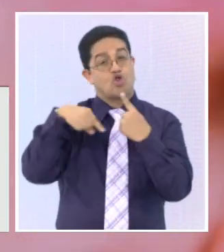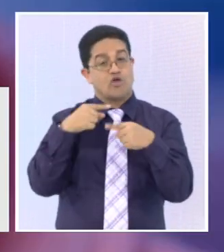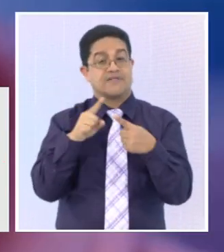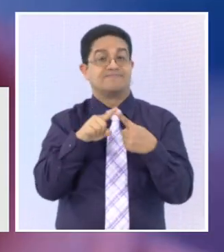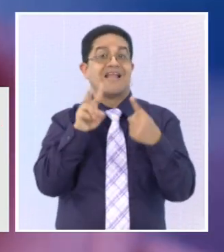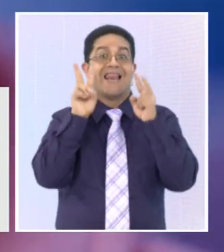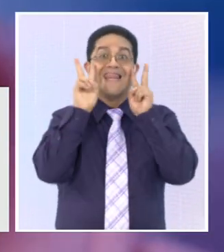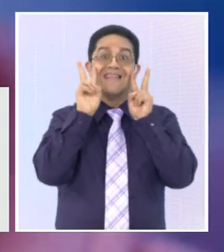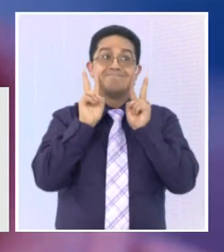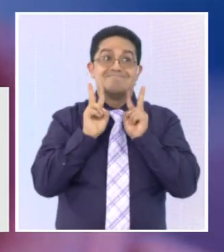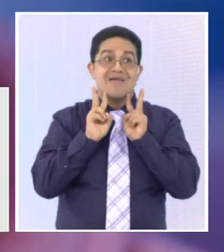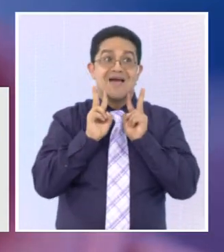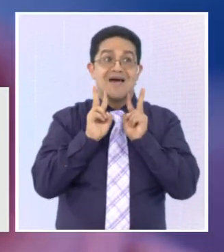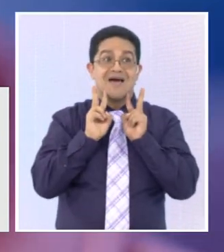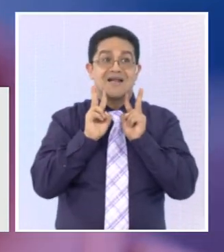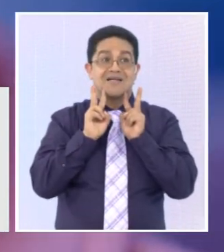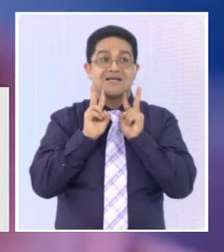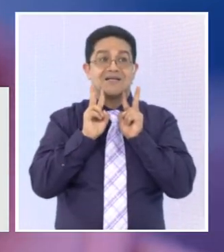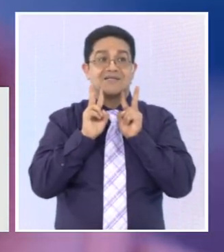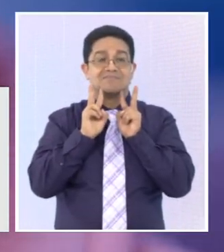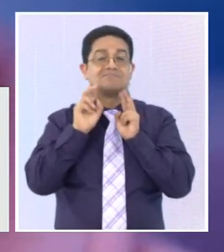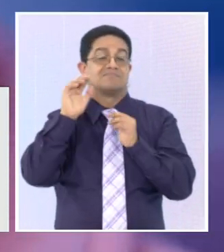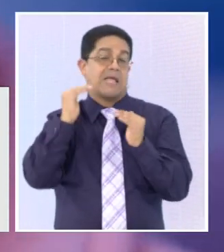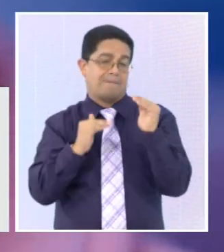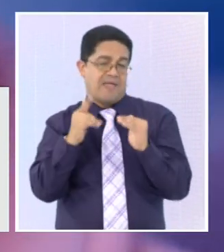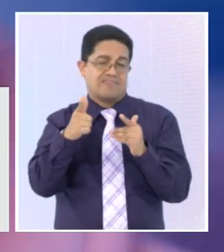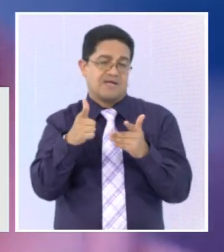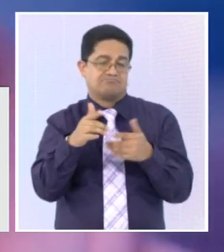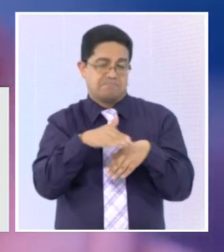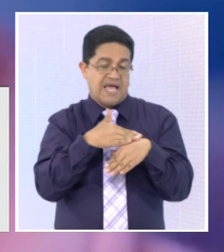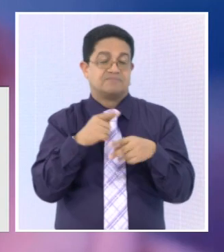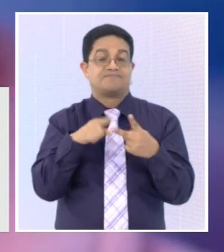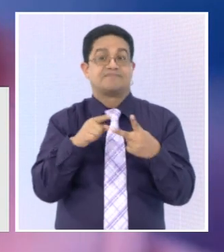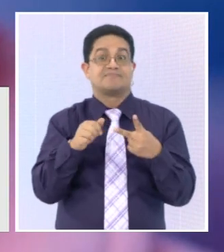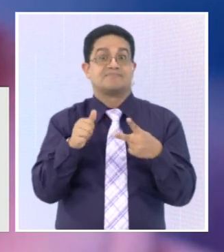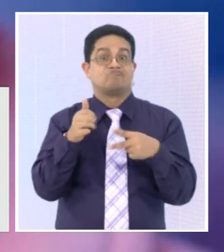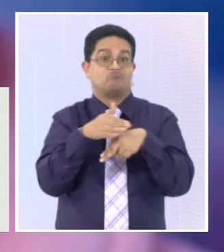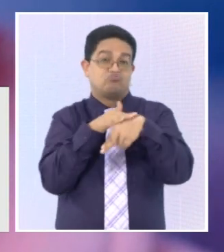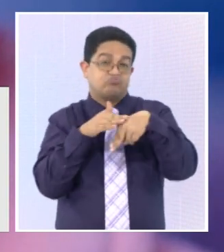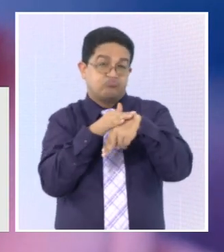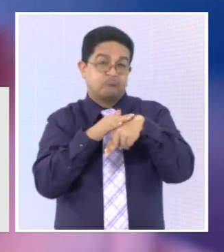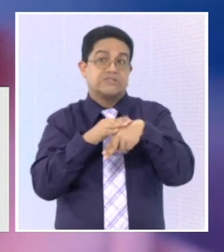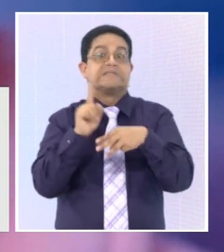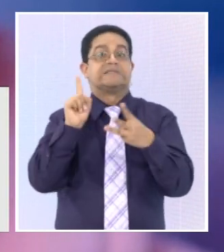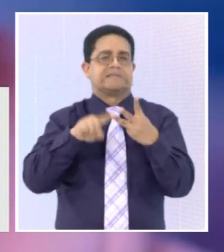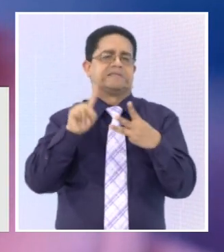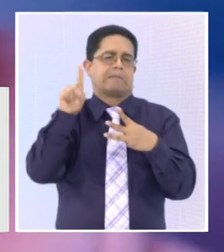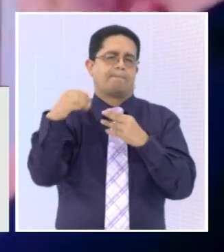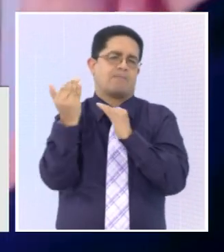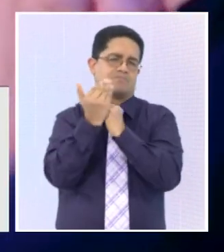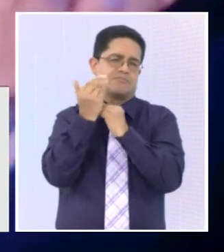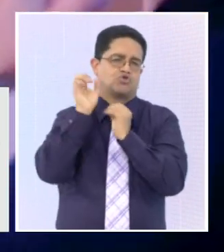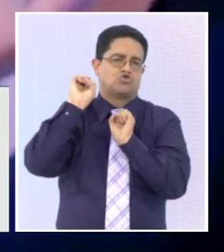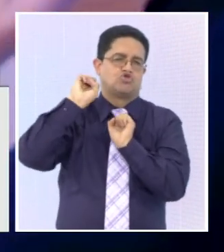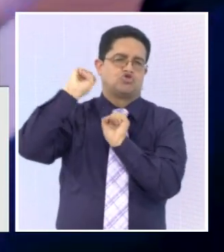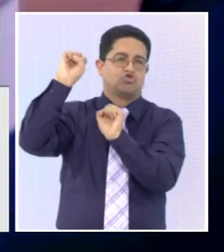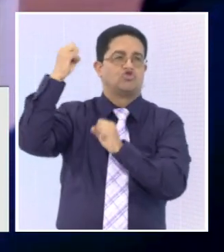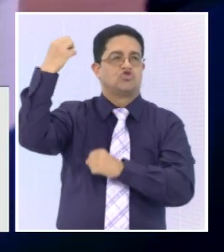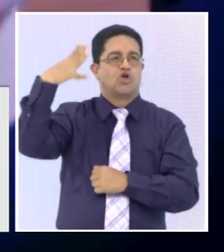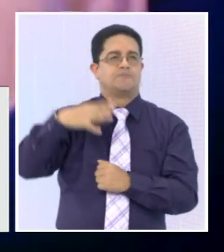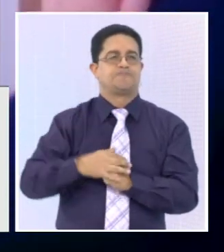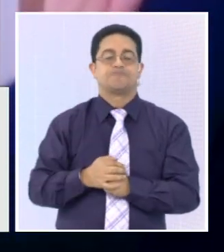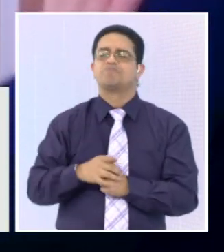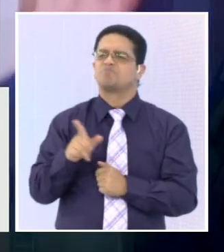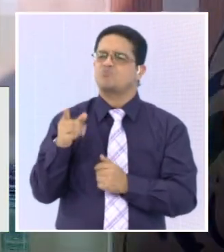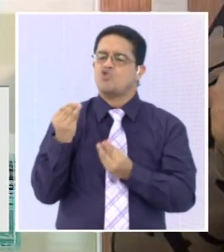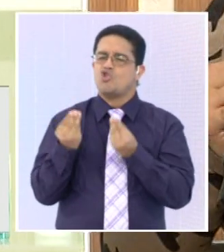de acuerdo a tu tipo de piel, un buen hidratante y un fotoprotector. ¿Cómo saber entonces? Nos decías que